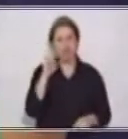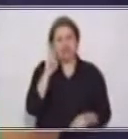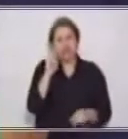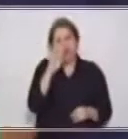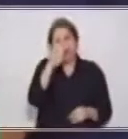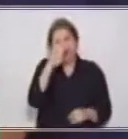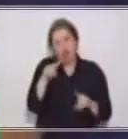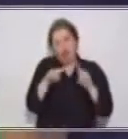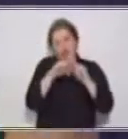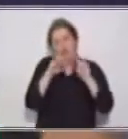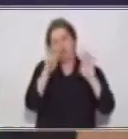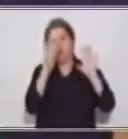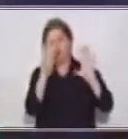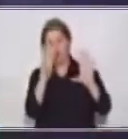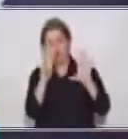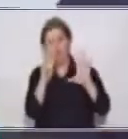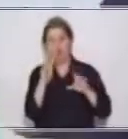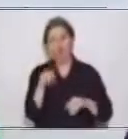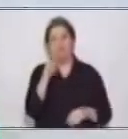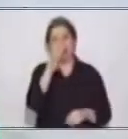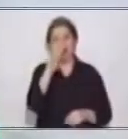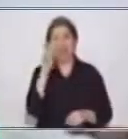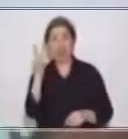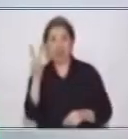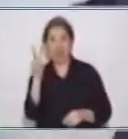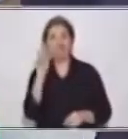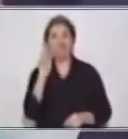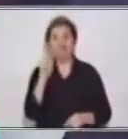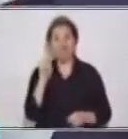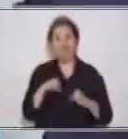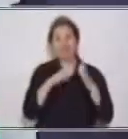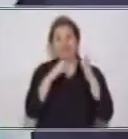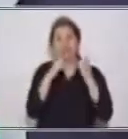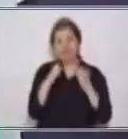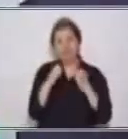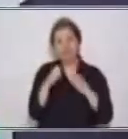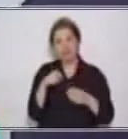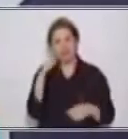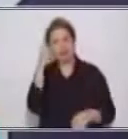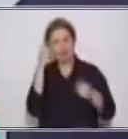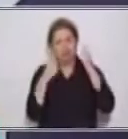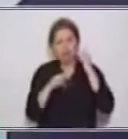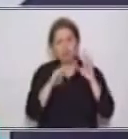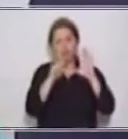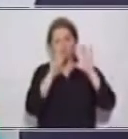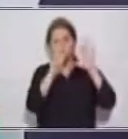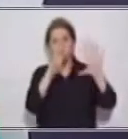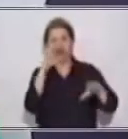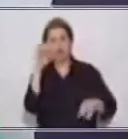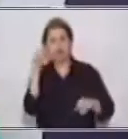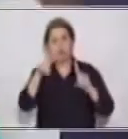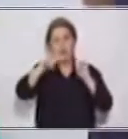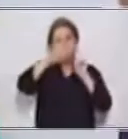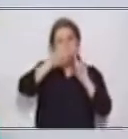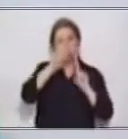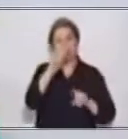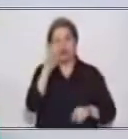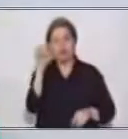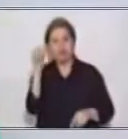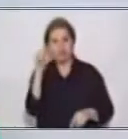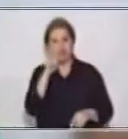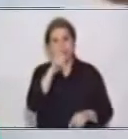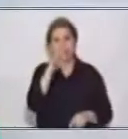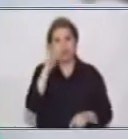32. Vamos a ver si esta suma nos da lo mismo. 80 más 20, 100.